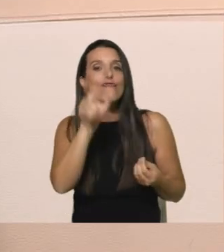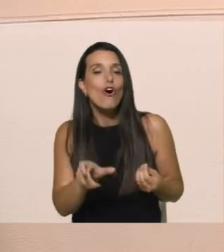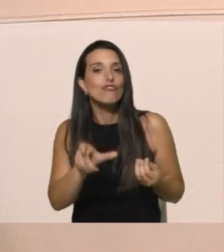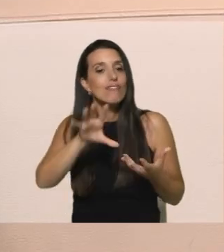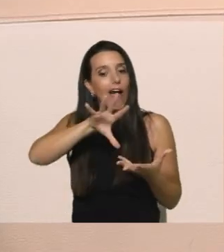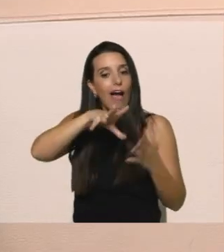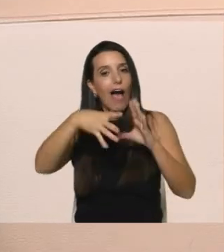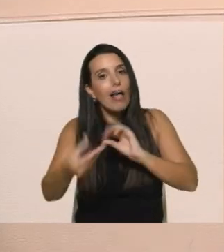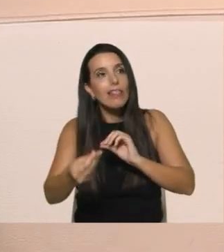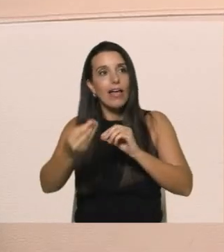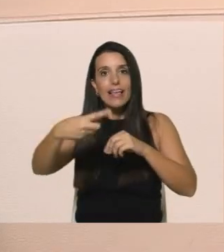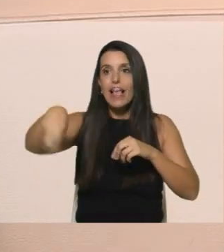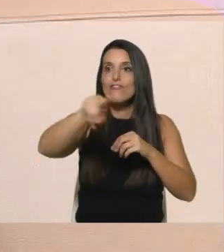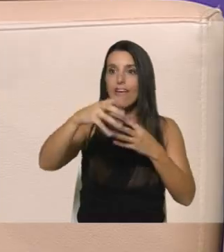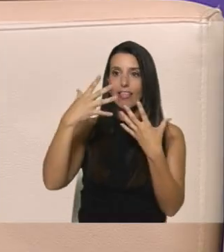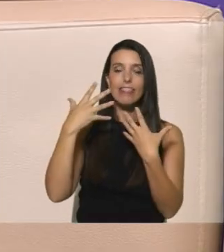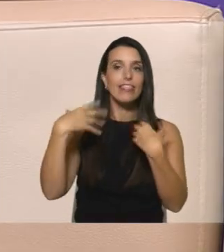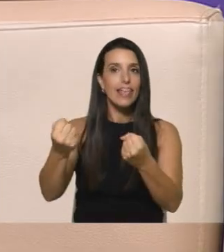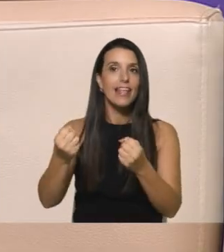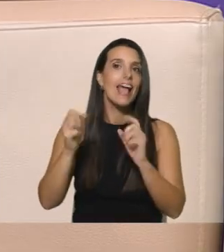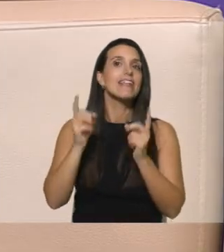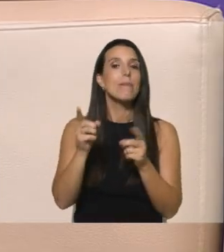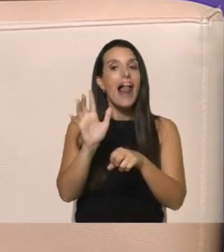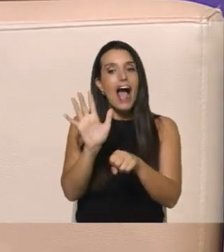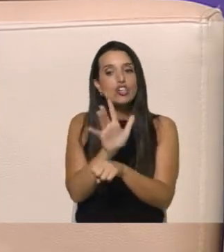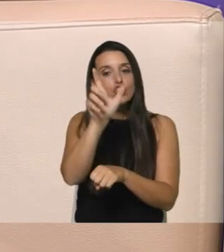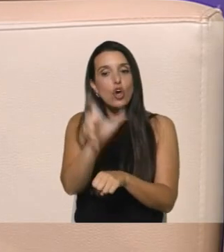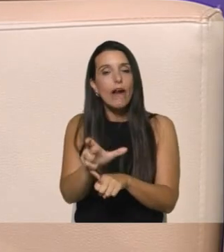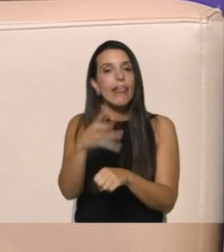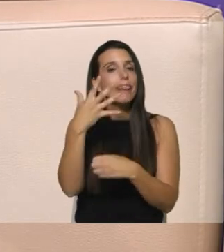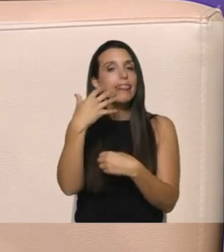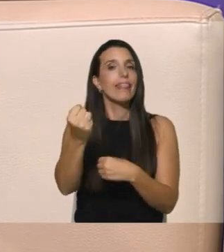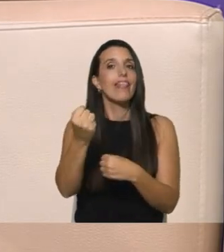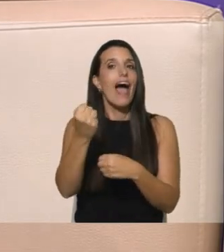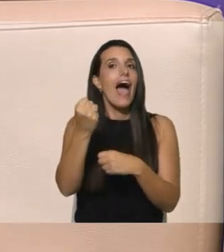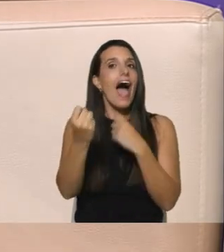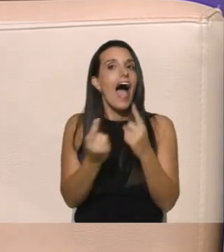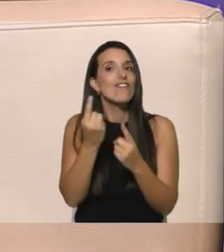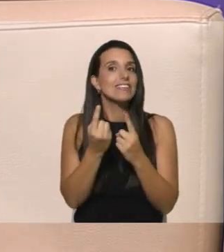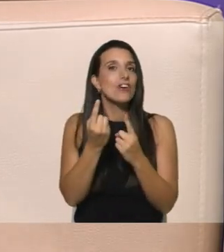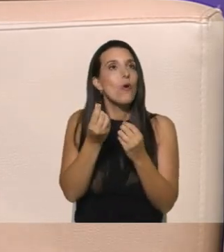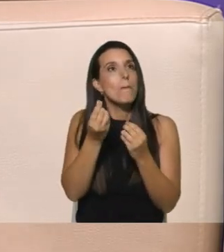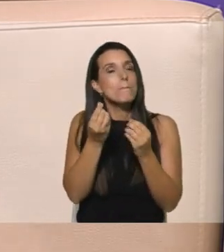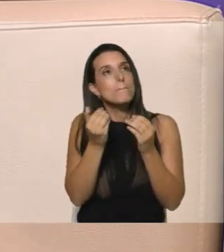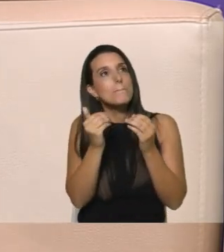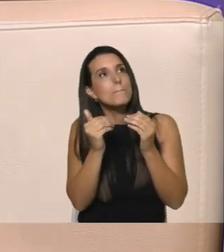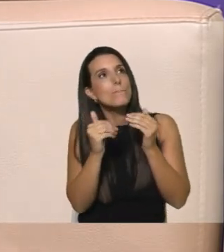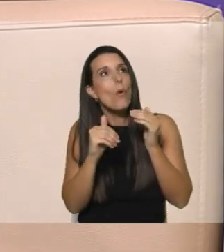para trasladarlo y sobre todo para llegarle al actor, que muchas veces puede ser una corrección con mayor o menor